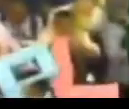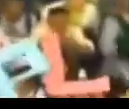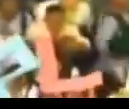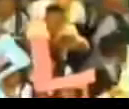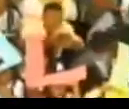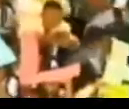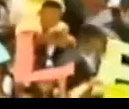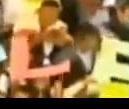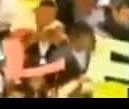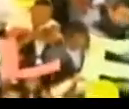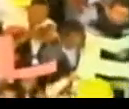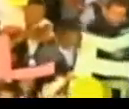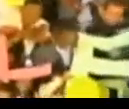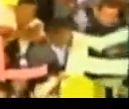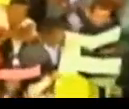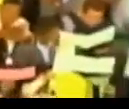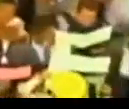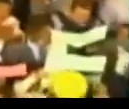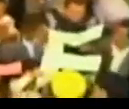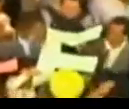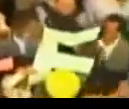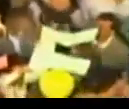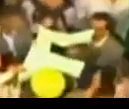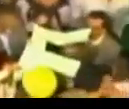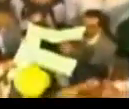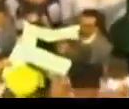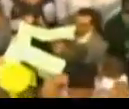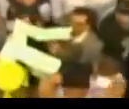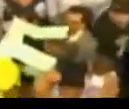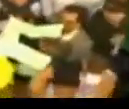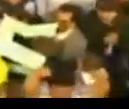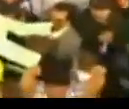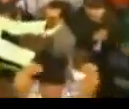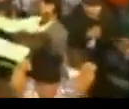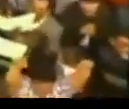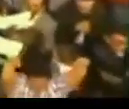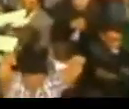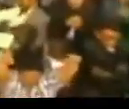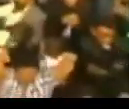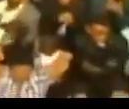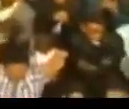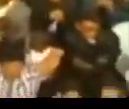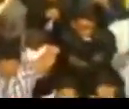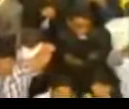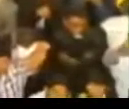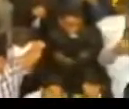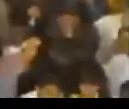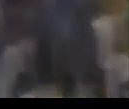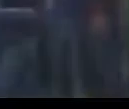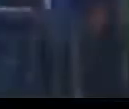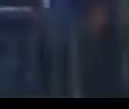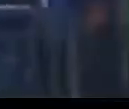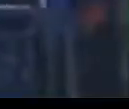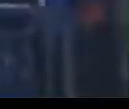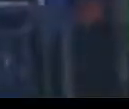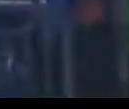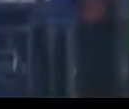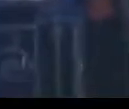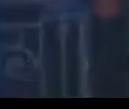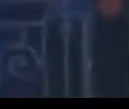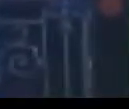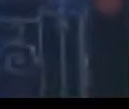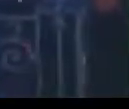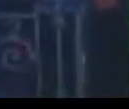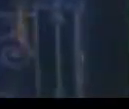gracias a todas y todos por estar aquí. Hoy, 7 de abril,